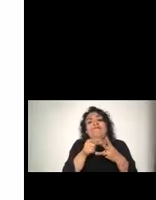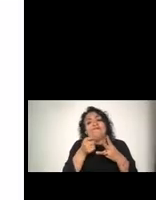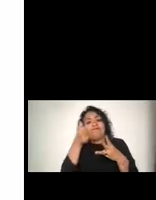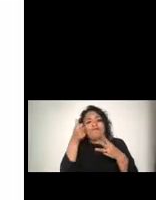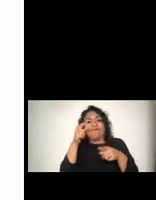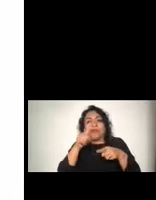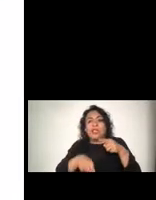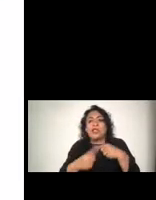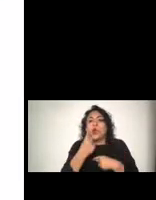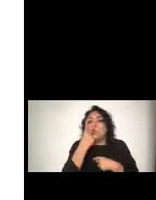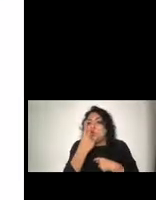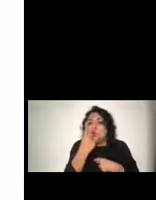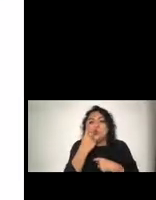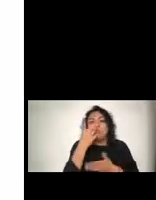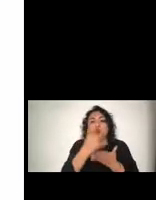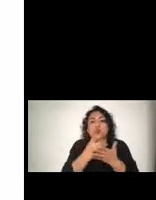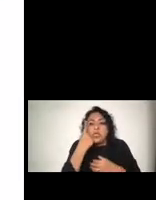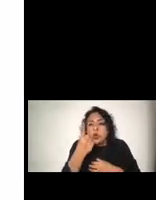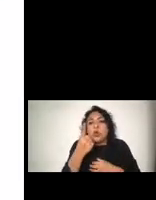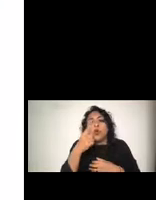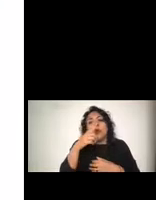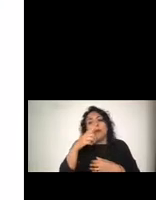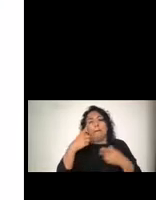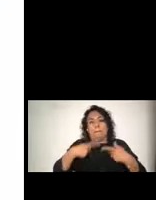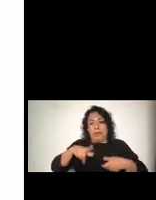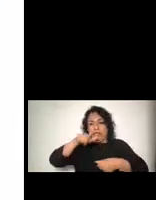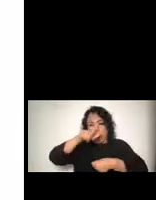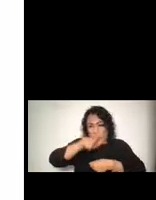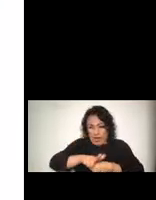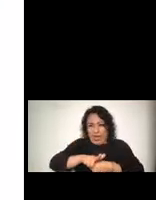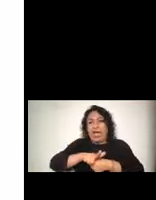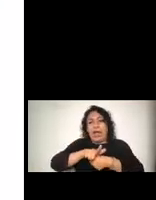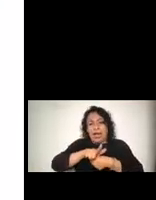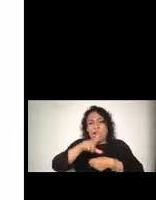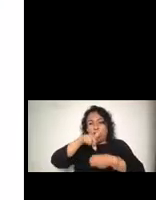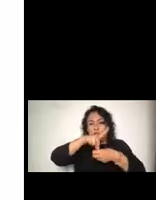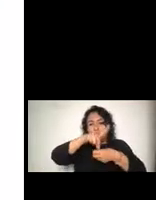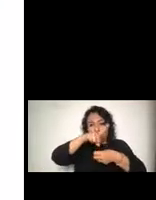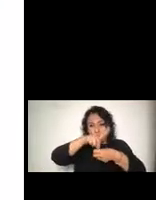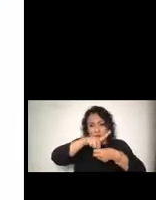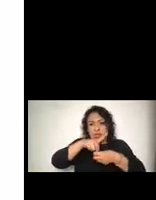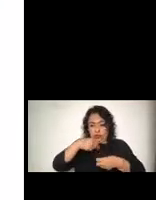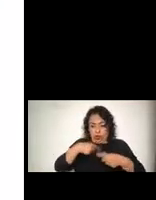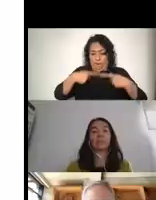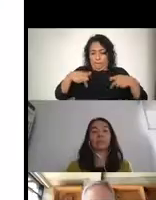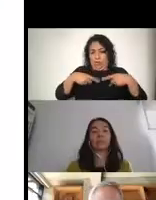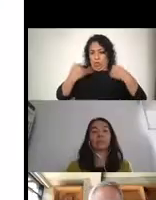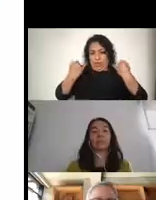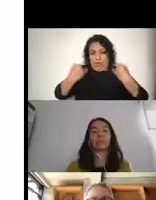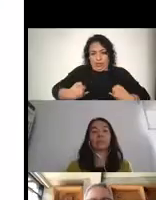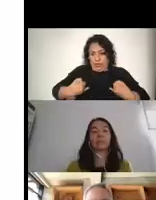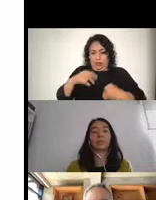un solo paquete las deducciones personales de los donativos que podemos hacer las personas físicas y